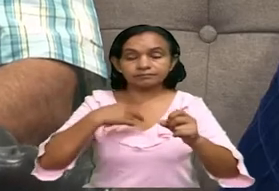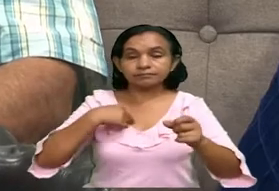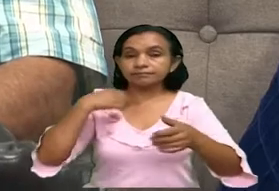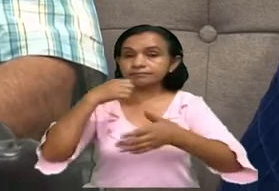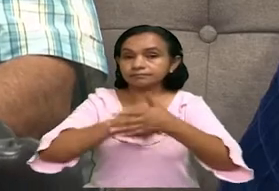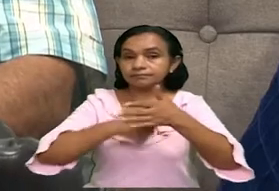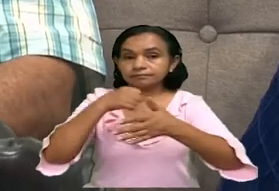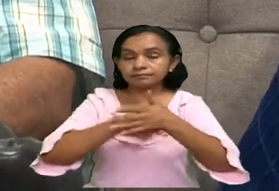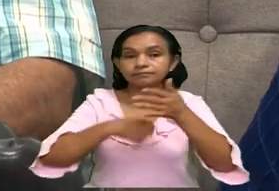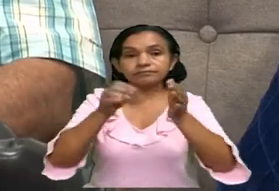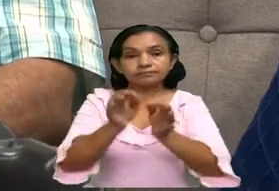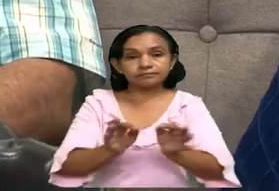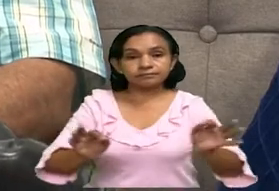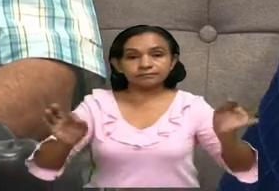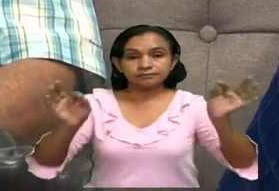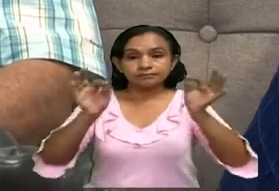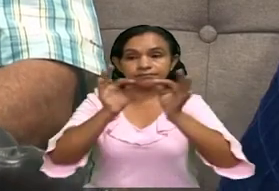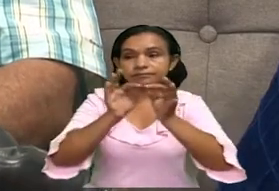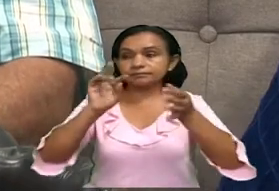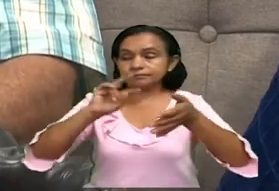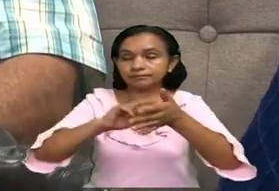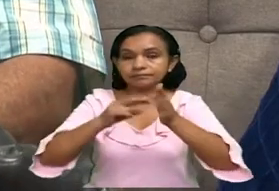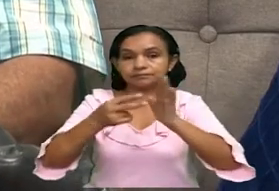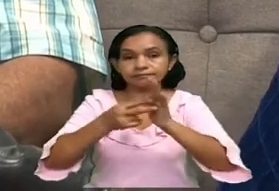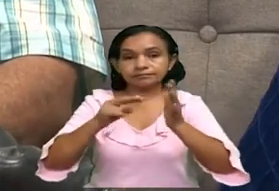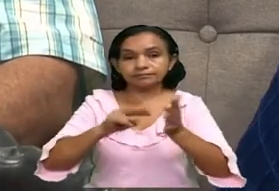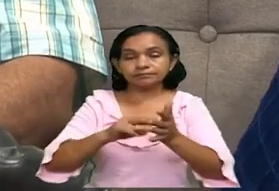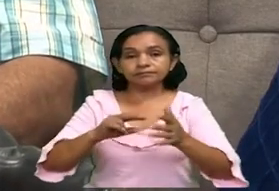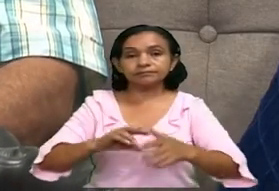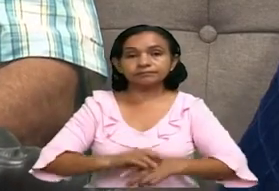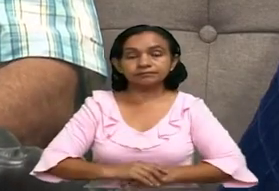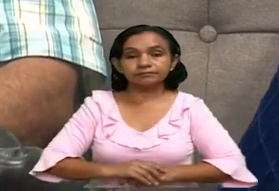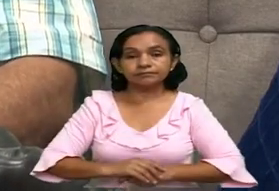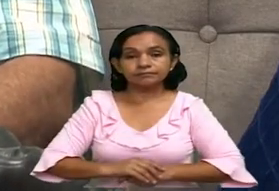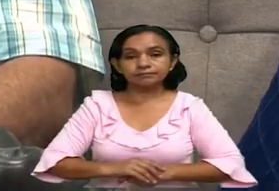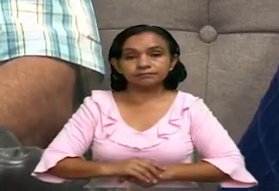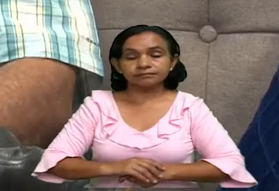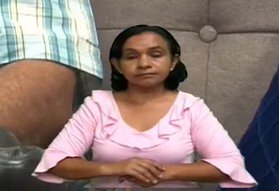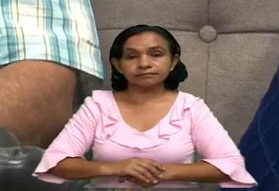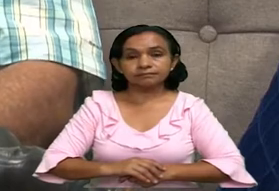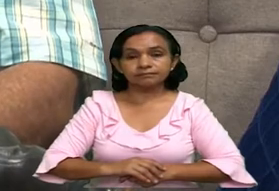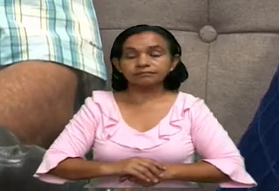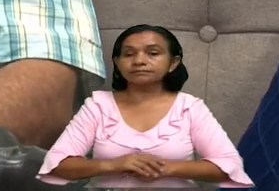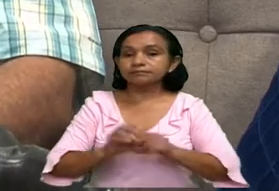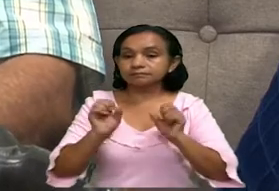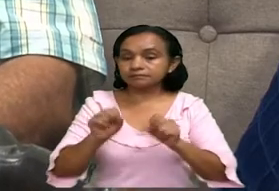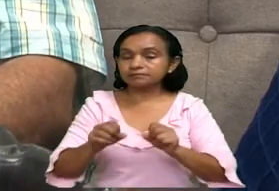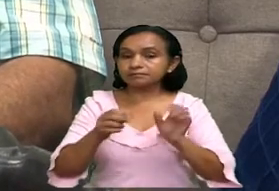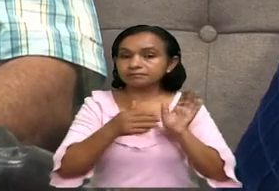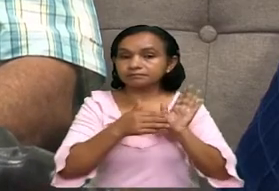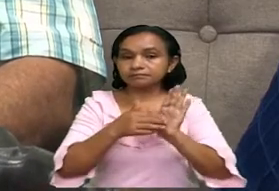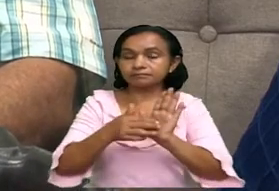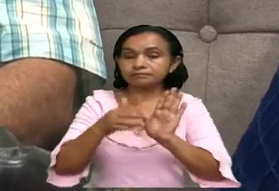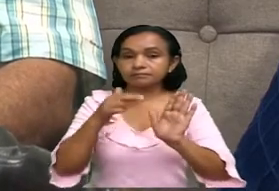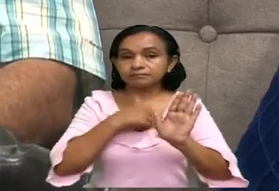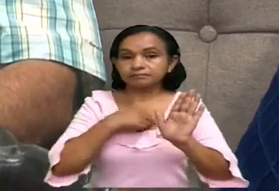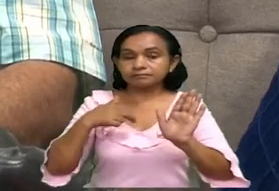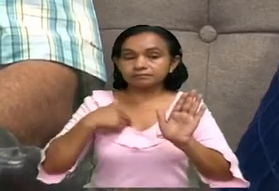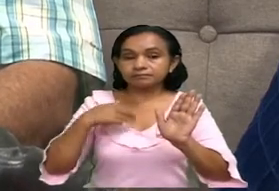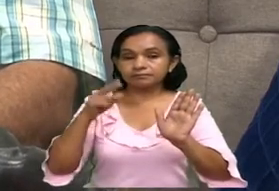esfuerzo importante en ese sentido. Y a los hechos nos remitimos. En